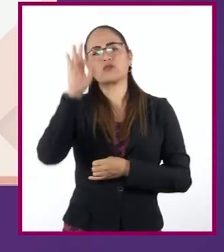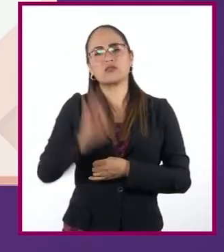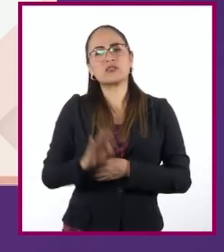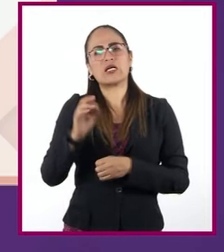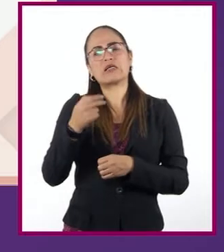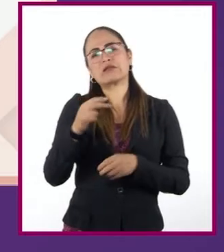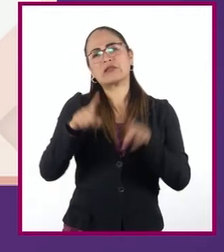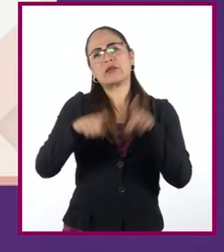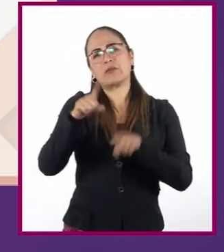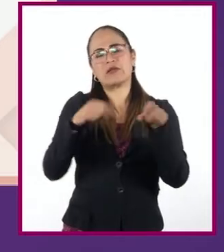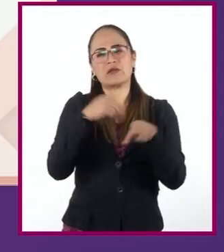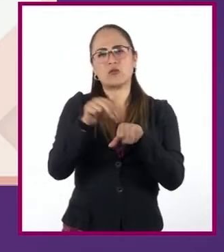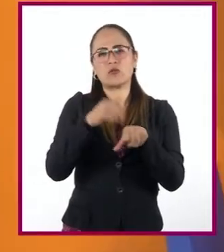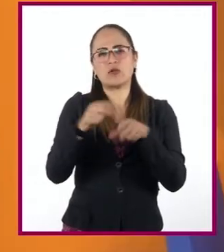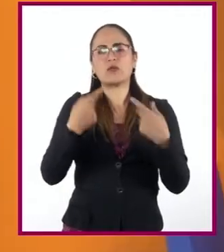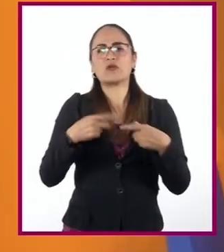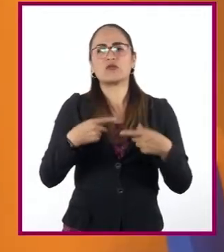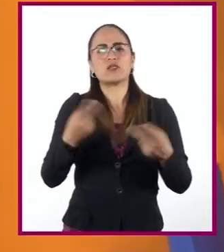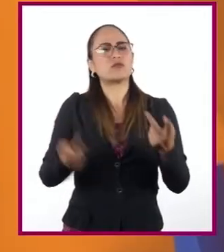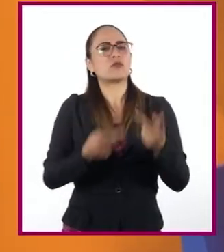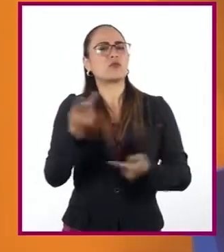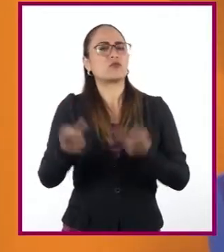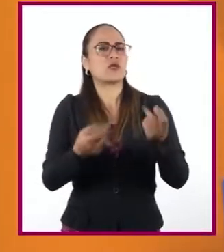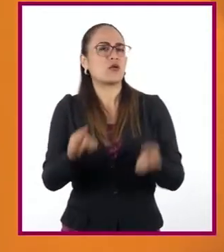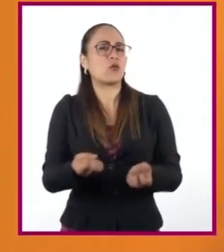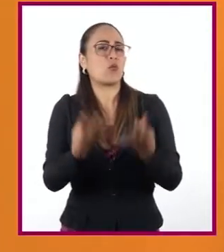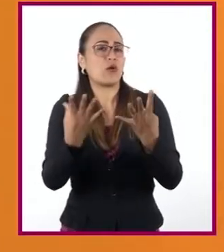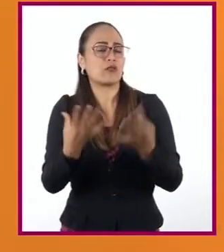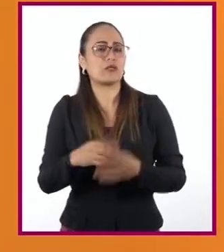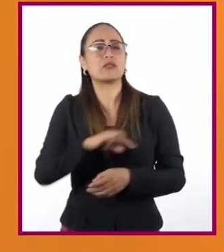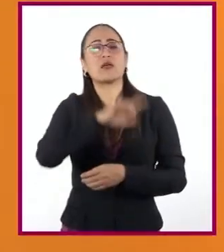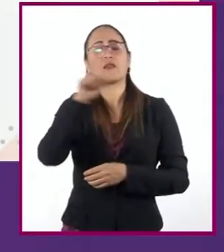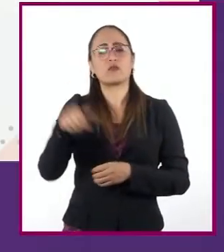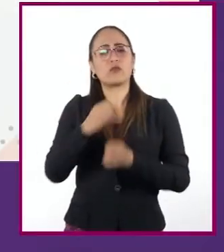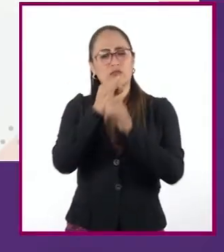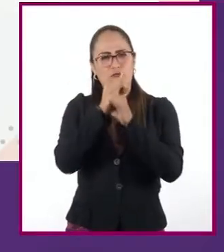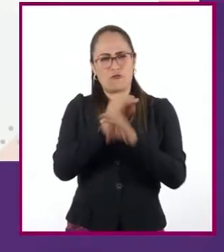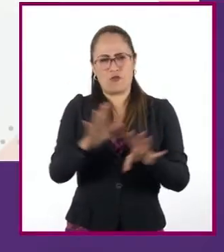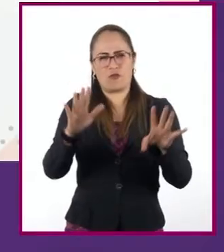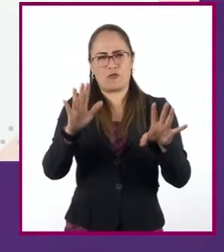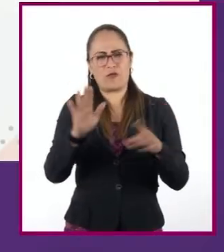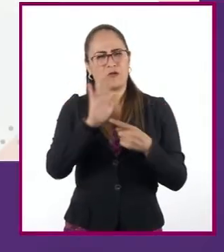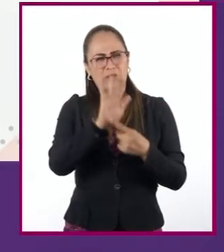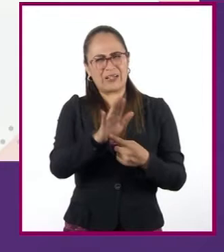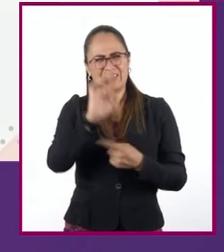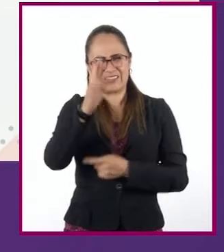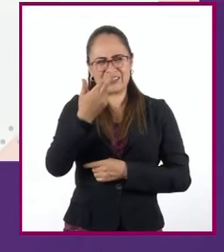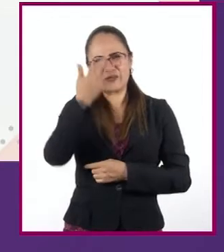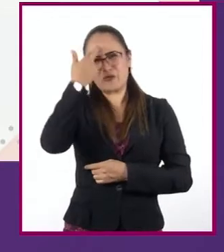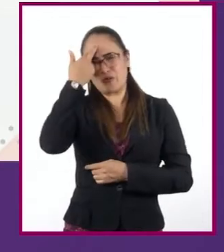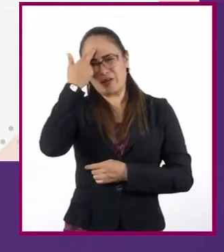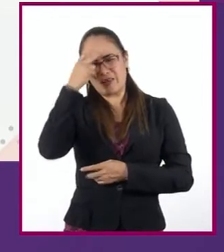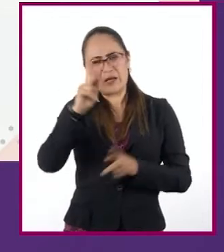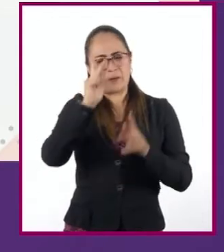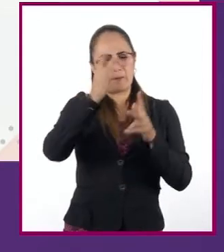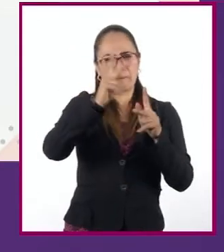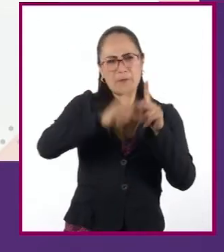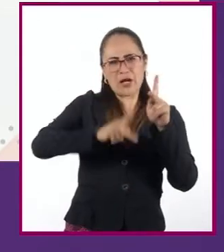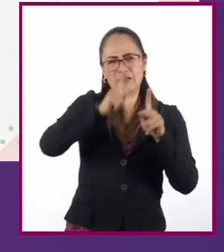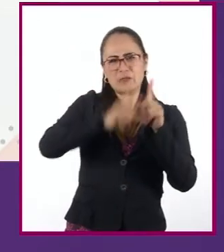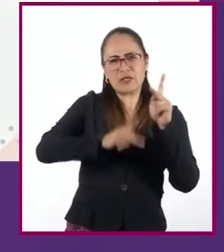número de encuestados. A partir del informe que hemos analizado, recuerden cuáles son las partes que se presentan.